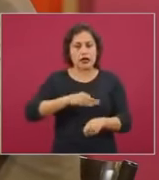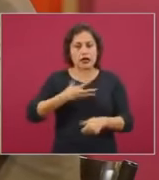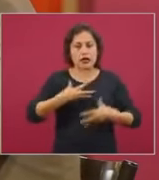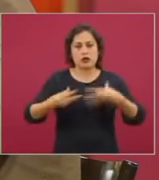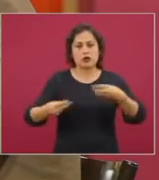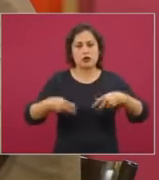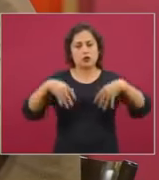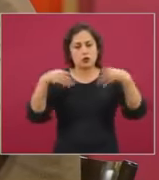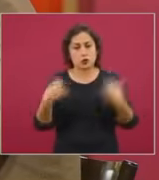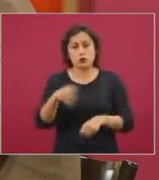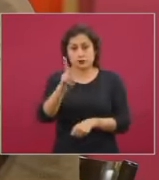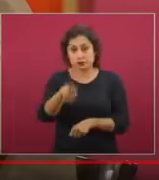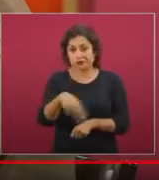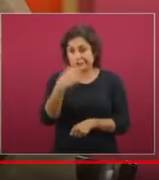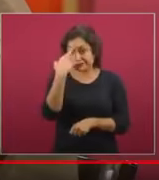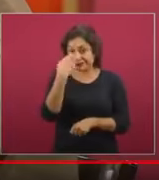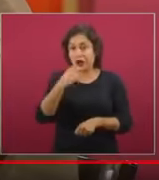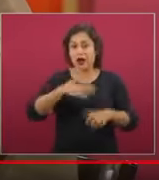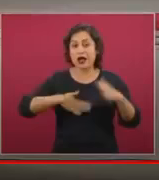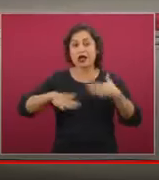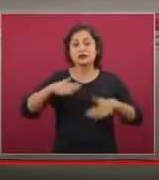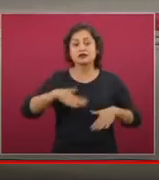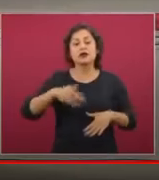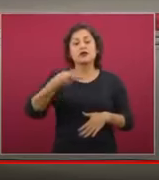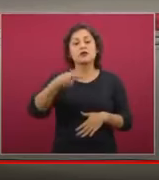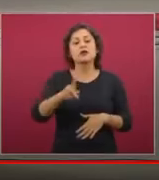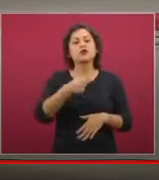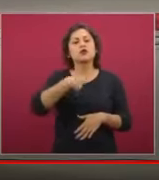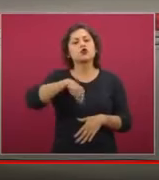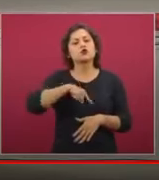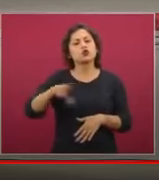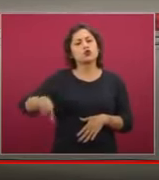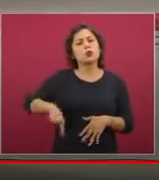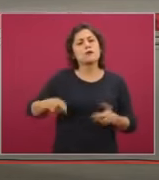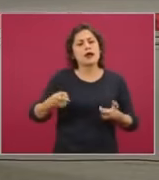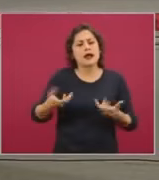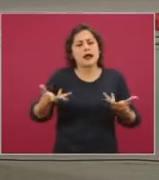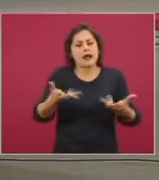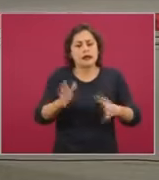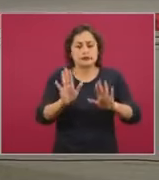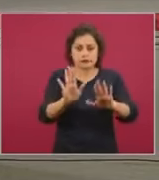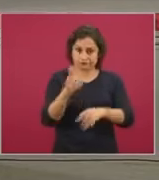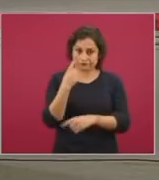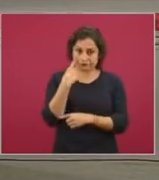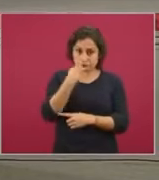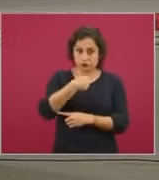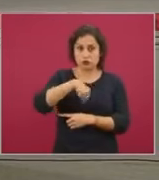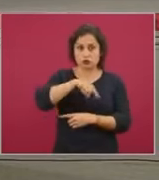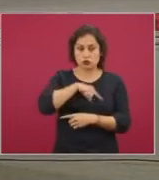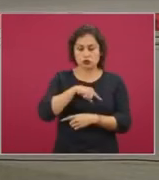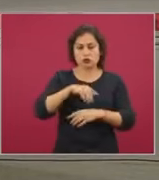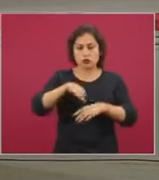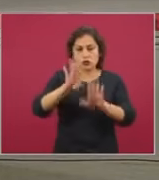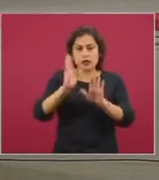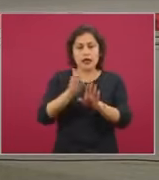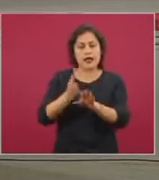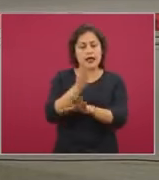cansado. Y ahora, ¿qué hemos hecho? Poco lo que se ha hecho también es, en algún momento